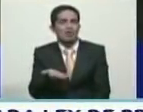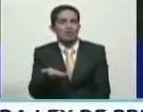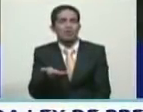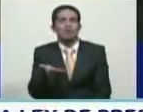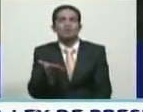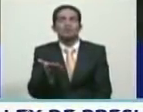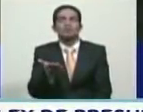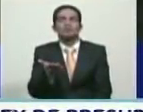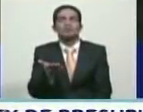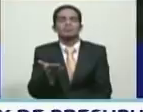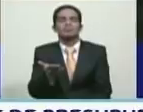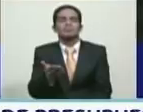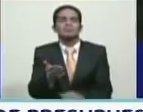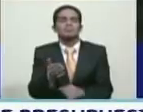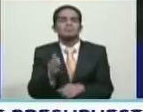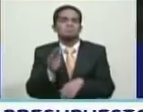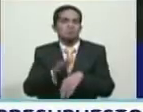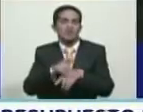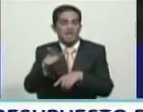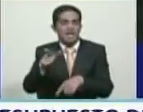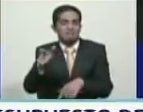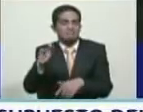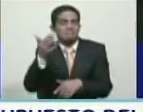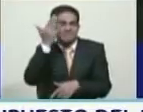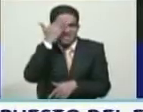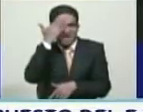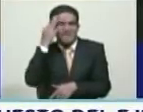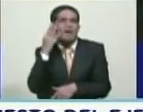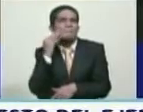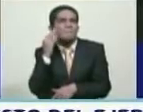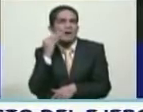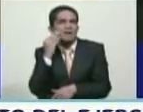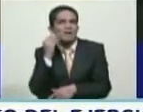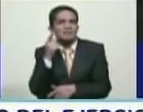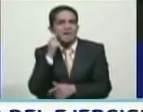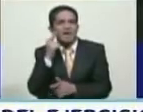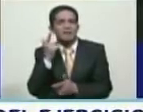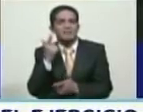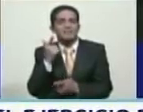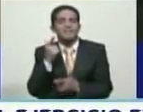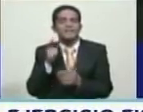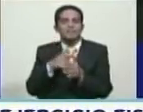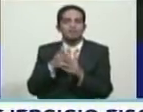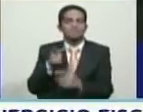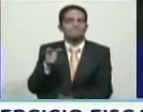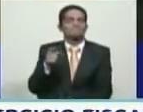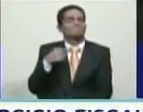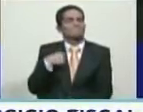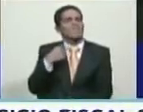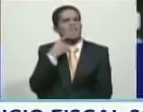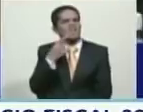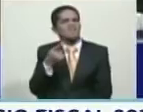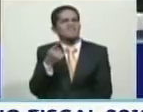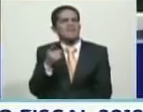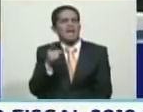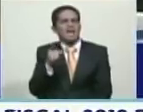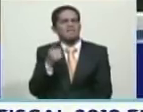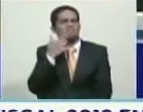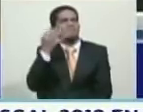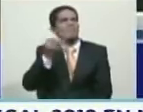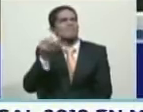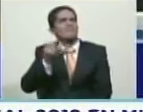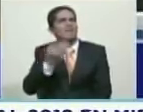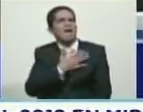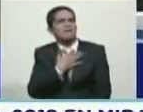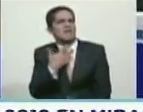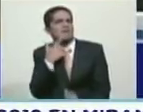desarrollo inmobiliario en Nueva York, sino que uno se lo toma muy en serio, una declaración seria por una persona seria que es